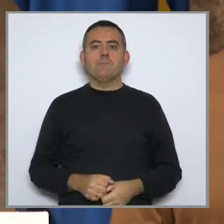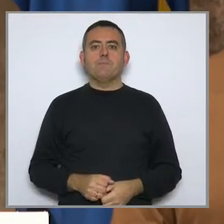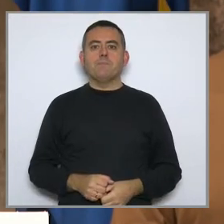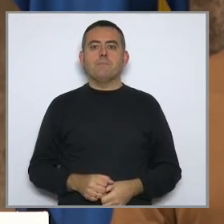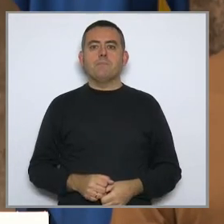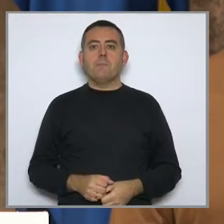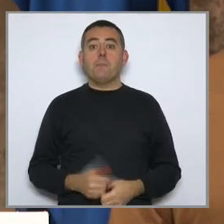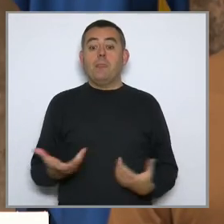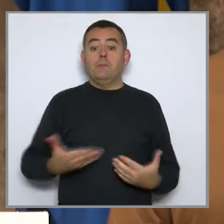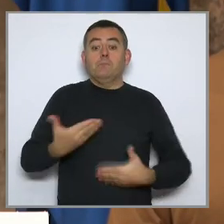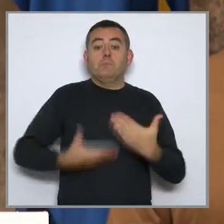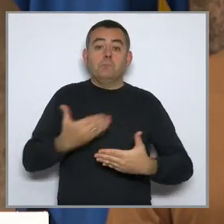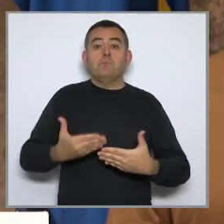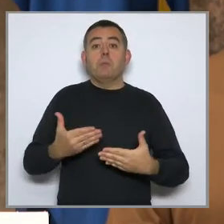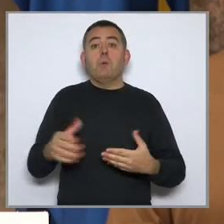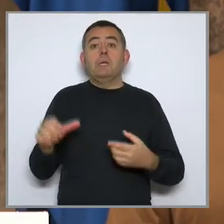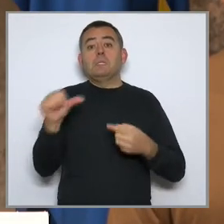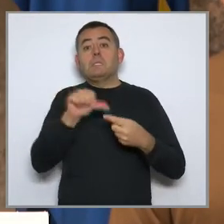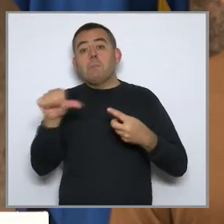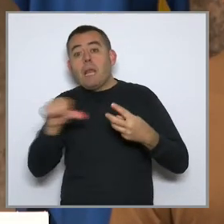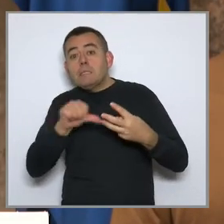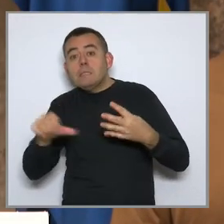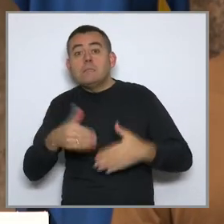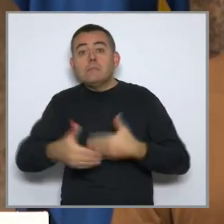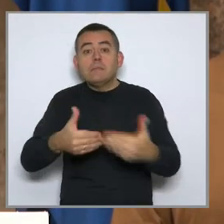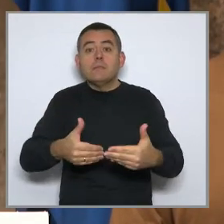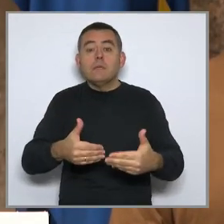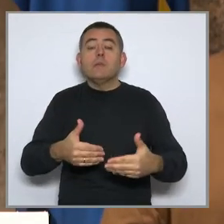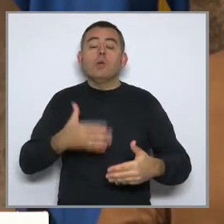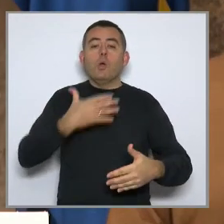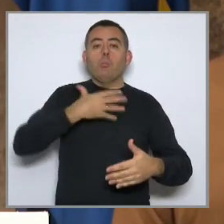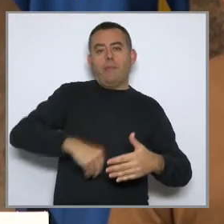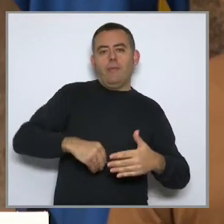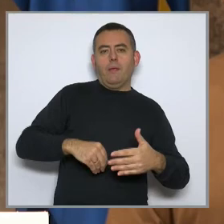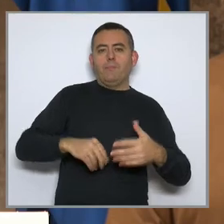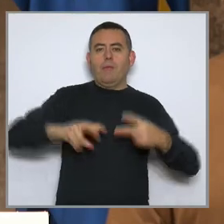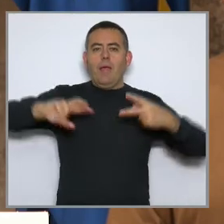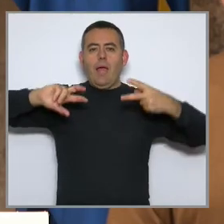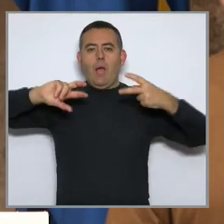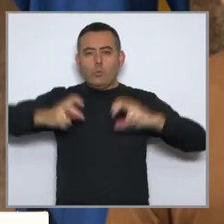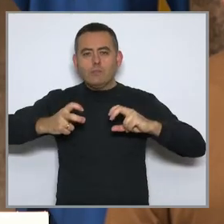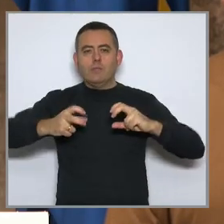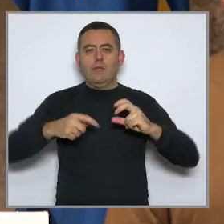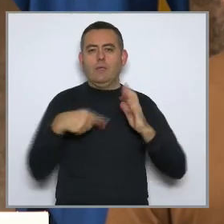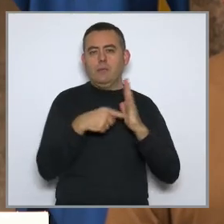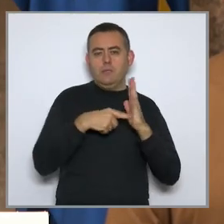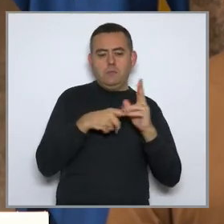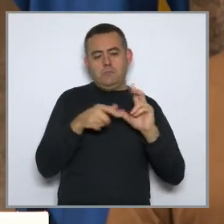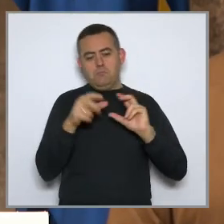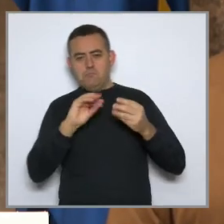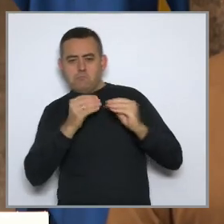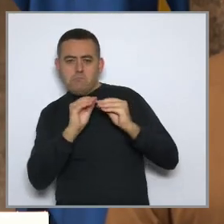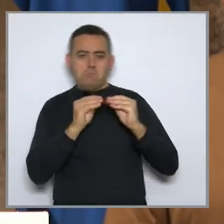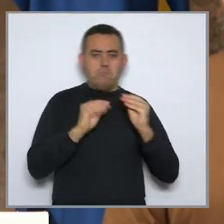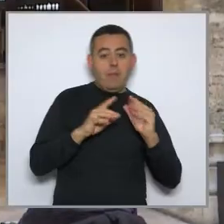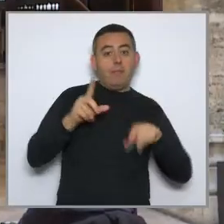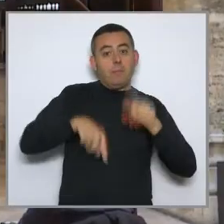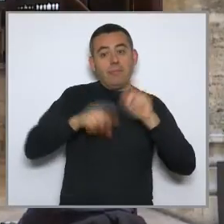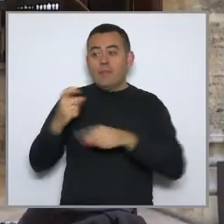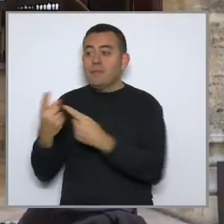semanas venideras iremos ajustando o iremos aumentando en función de las necesidades de los sectores. Muchas